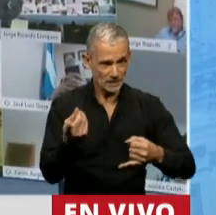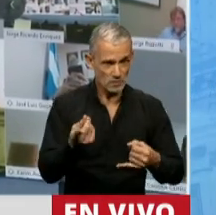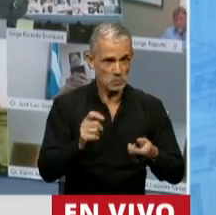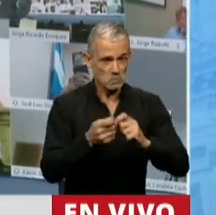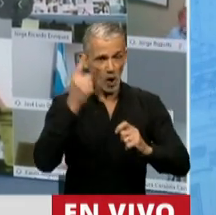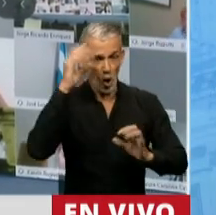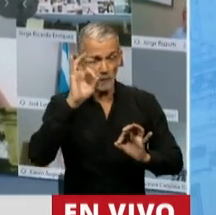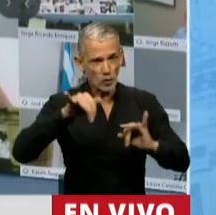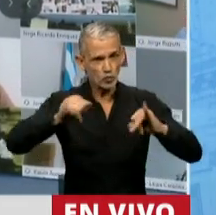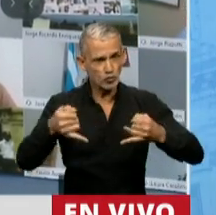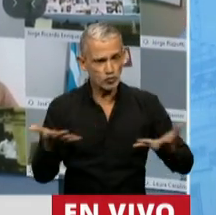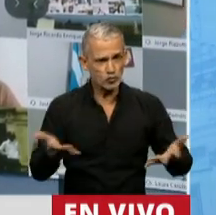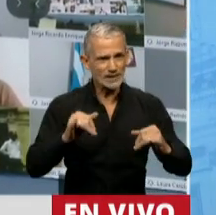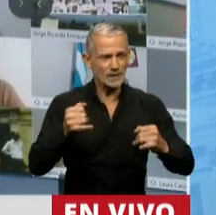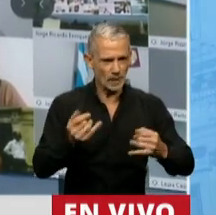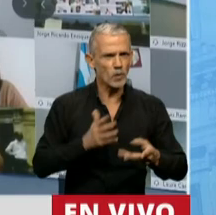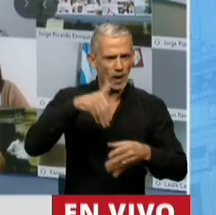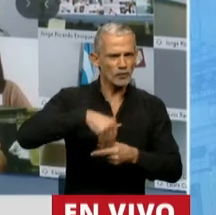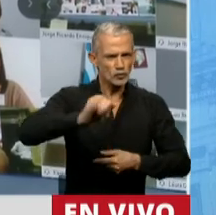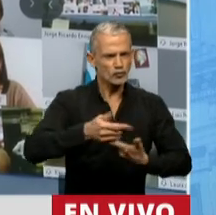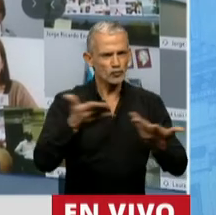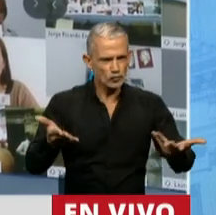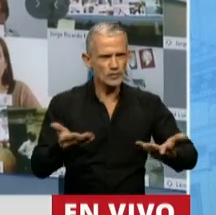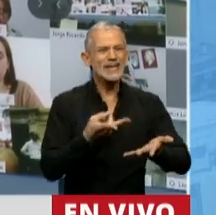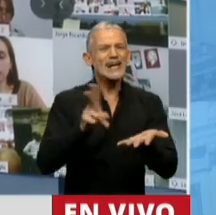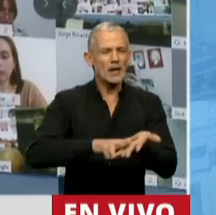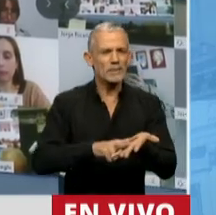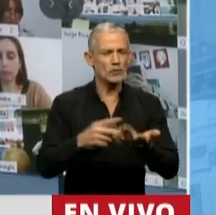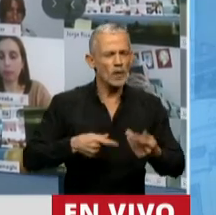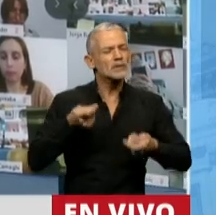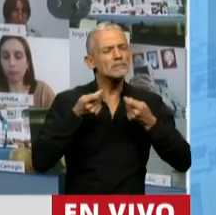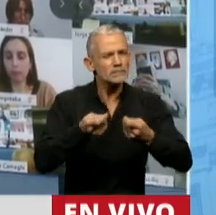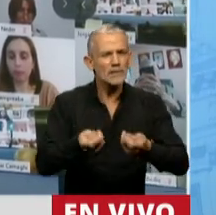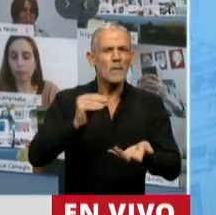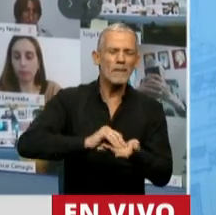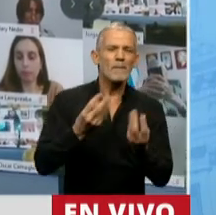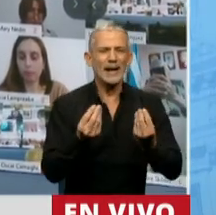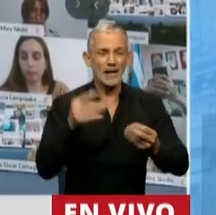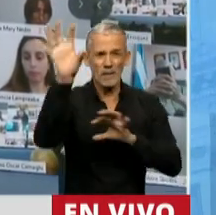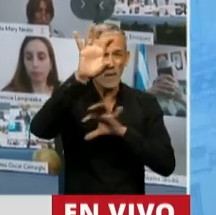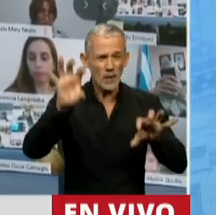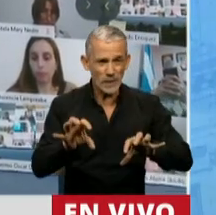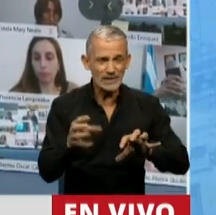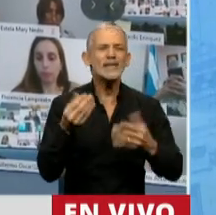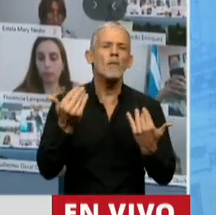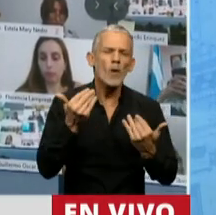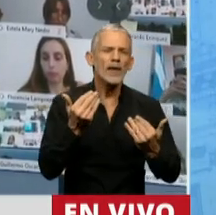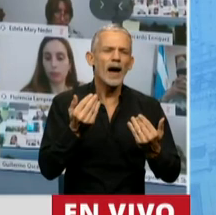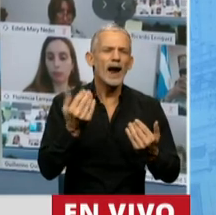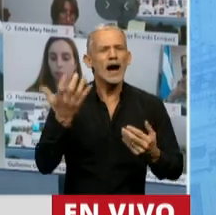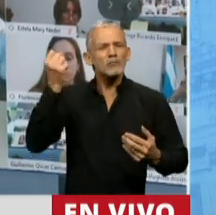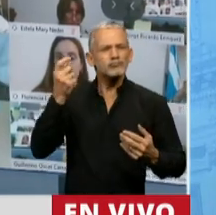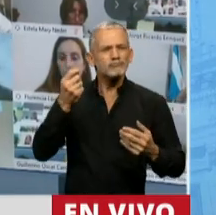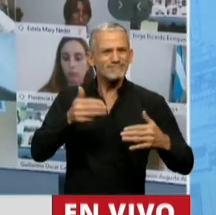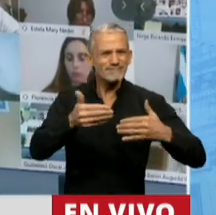esta opinión. Vamos a acompañar y, repito, vamos a seguir insistiendo para que las provincias consigan